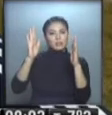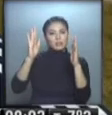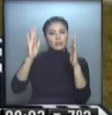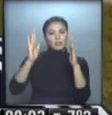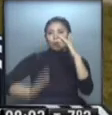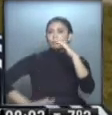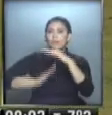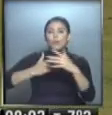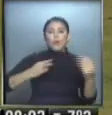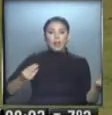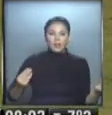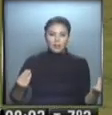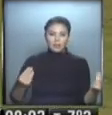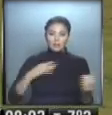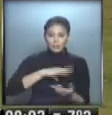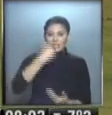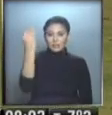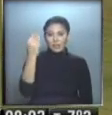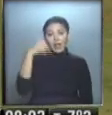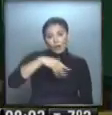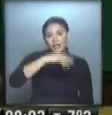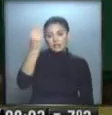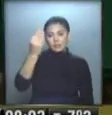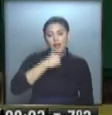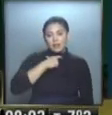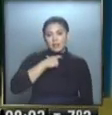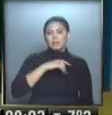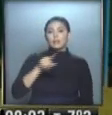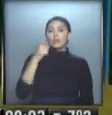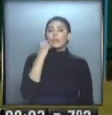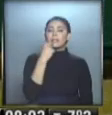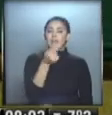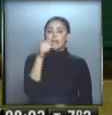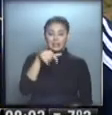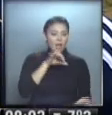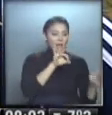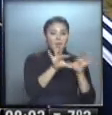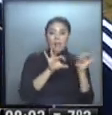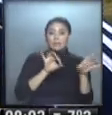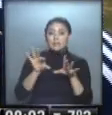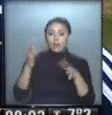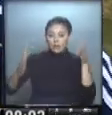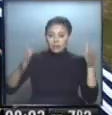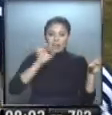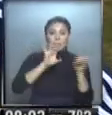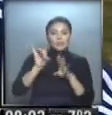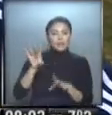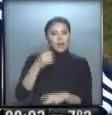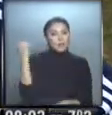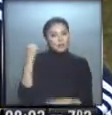principal que era clasificar, que es clasificar al Mundial. Obviamente una jornada de eliminatorias